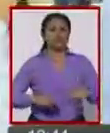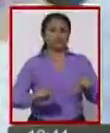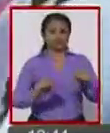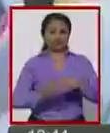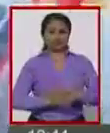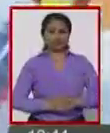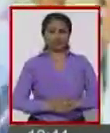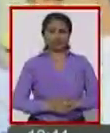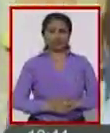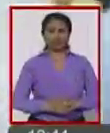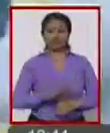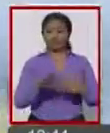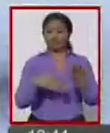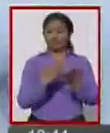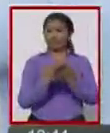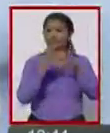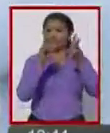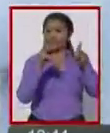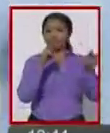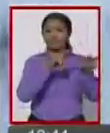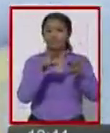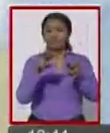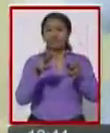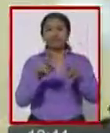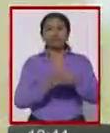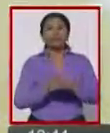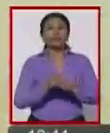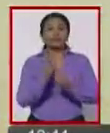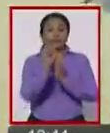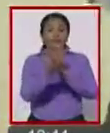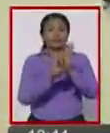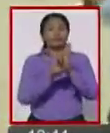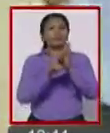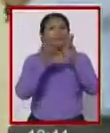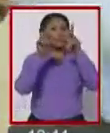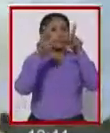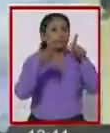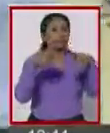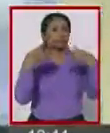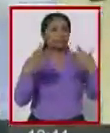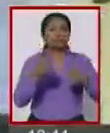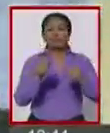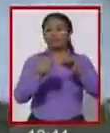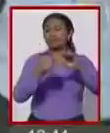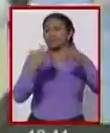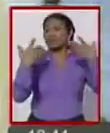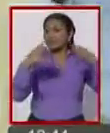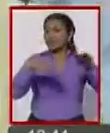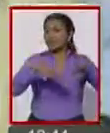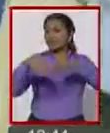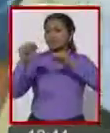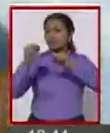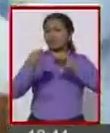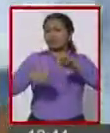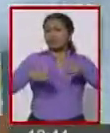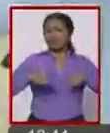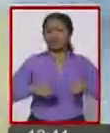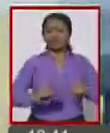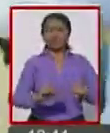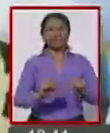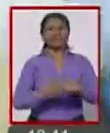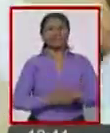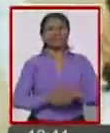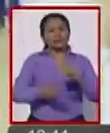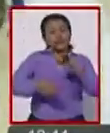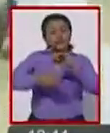supermercado. Todas estas personas que vemos en este momento en las imágenes son quienes han logrado salir de dentro del supermercado.